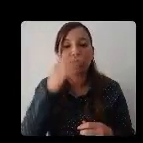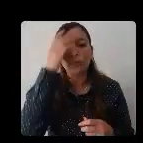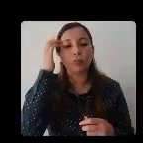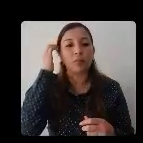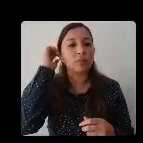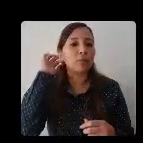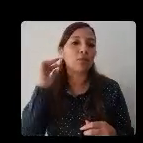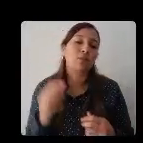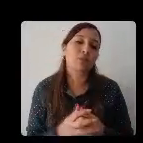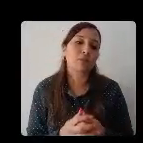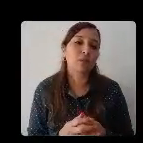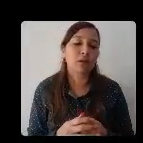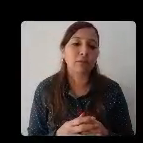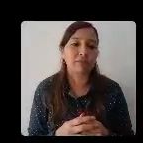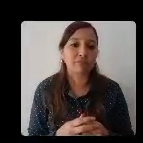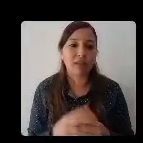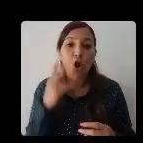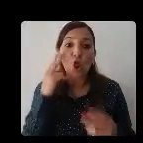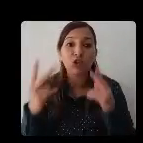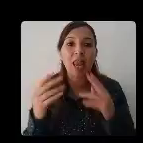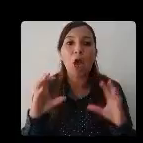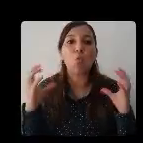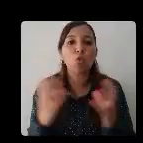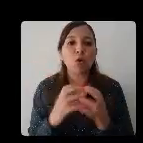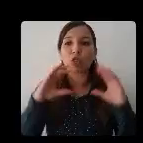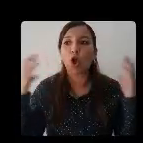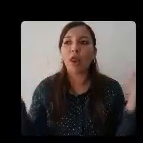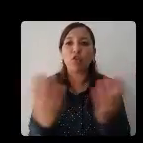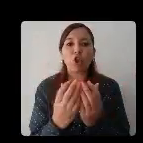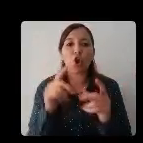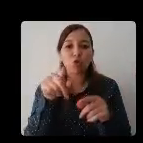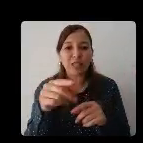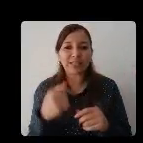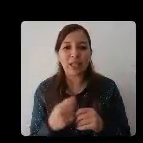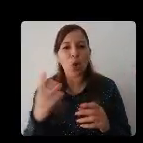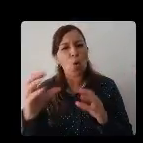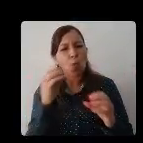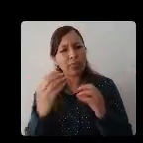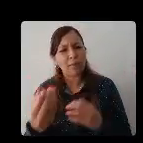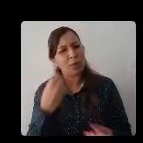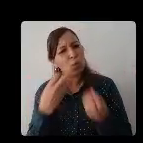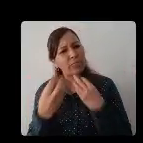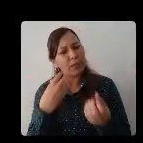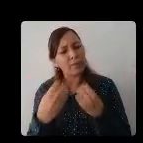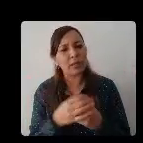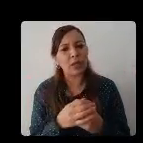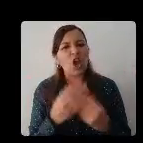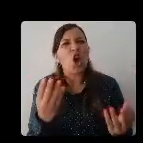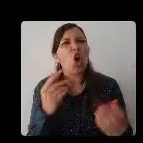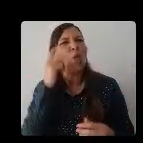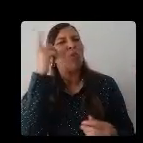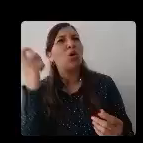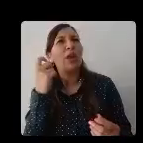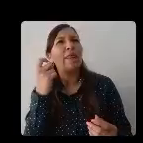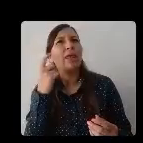ustedes tienen. Cuéntanos un poco más acerca de cómo surge la idea del emprendimiento turístico en tu comunidad.